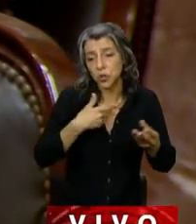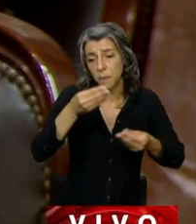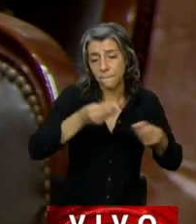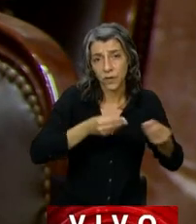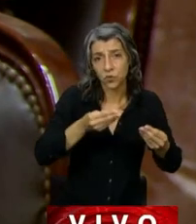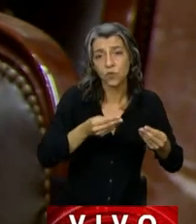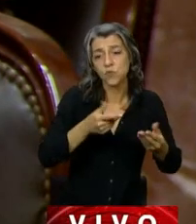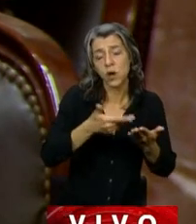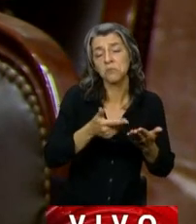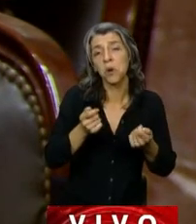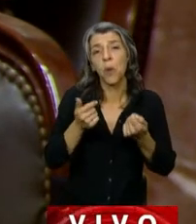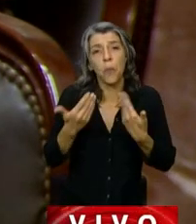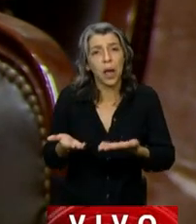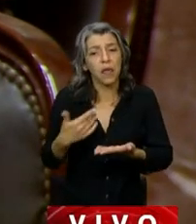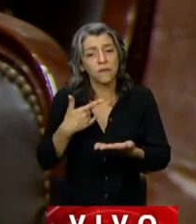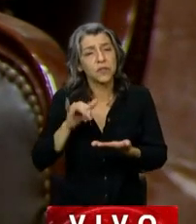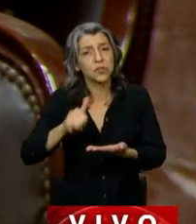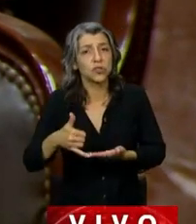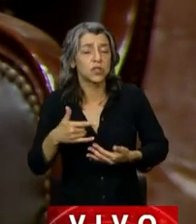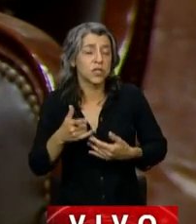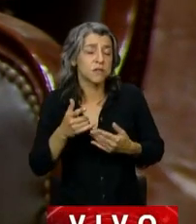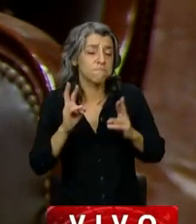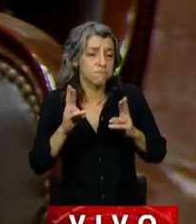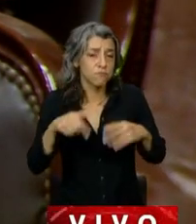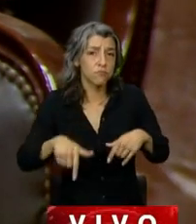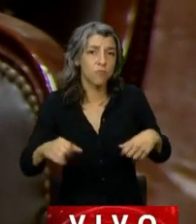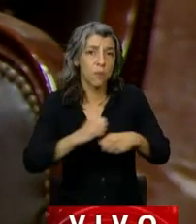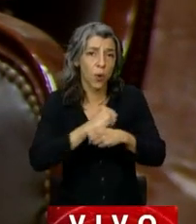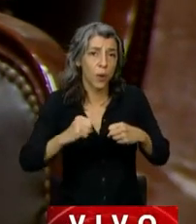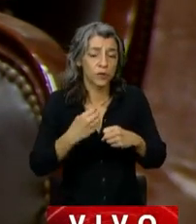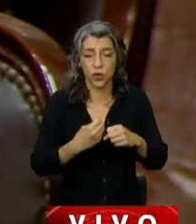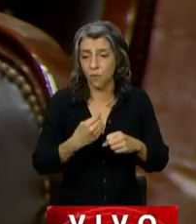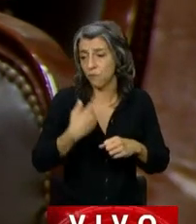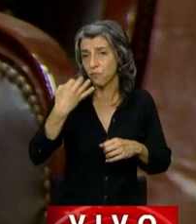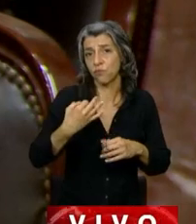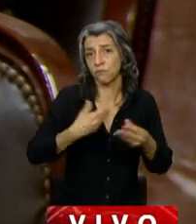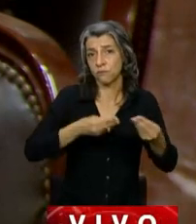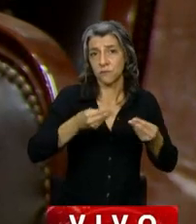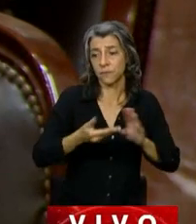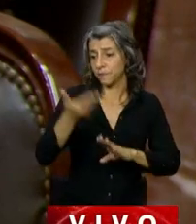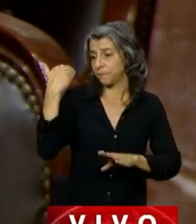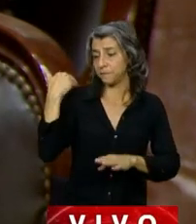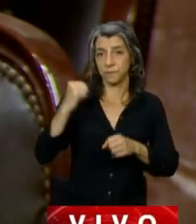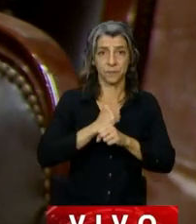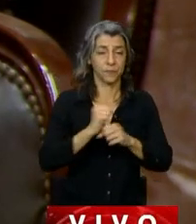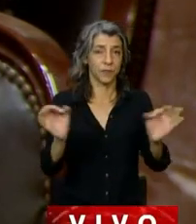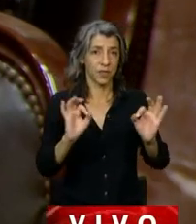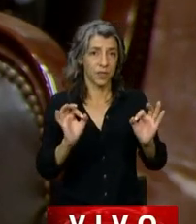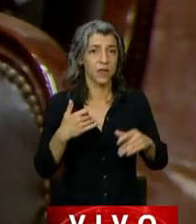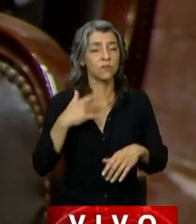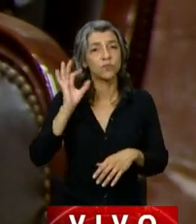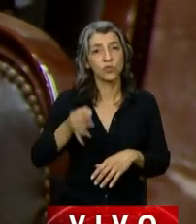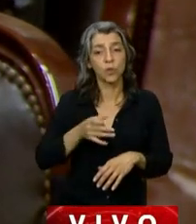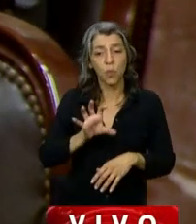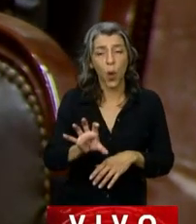aprobar, ya que el presupuesto pasado no se ha podido lograr la aprobación. Y nuestra provincia se va a ver beneficiada con